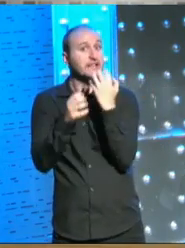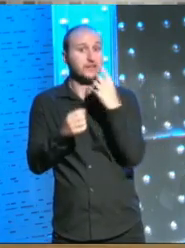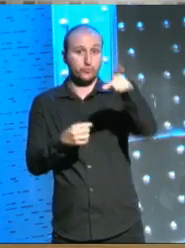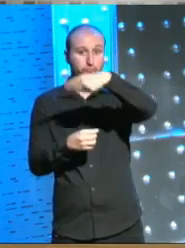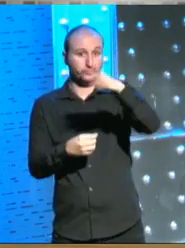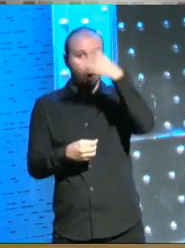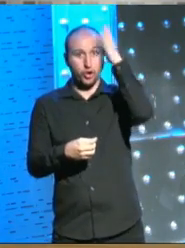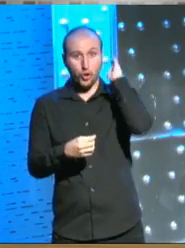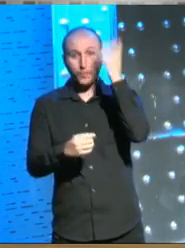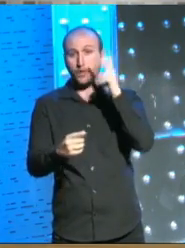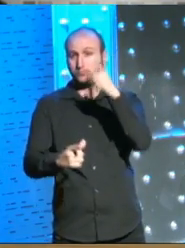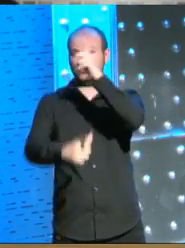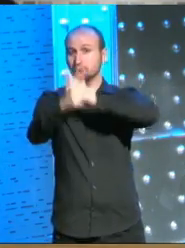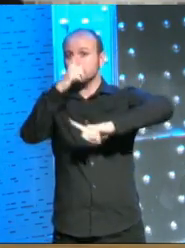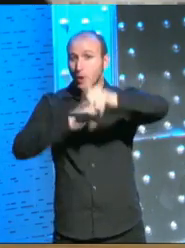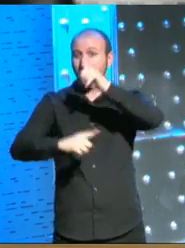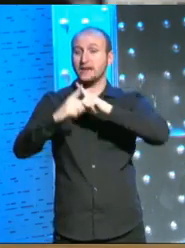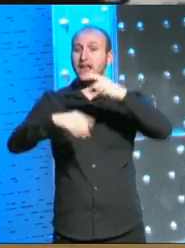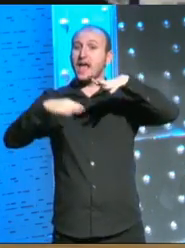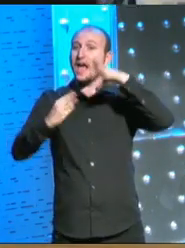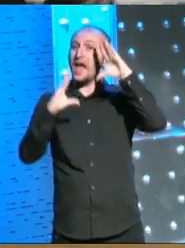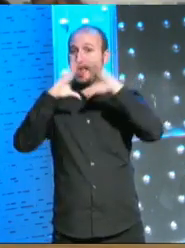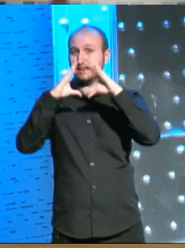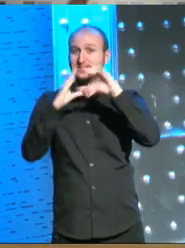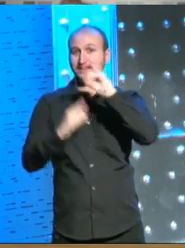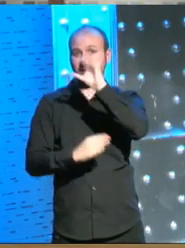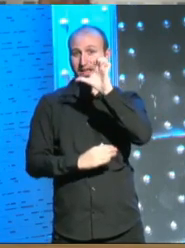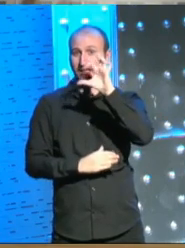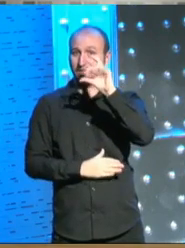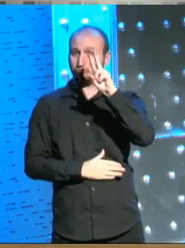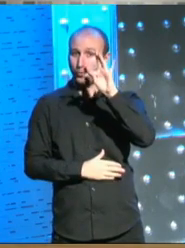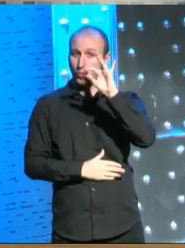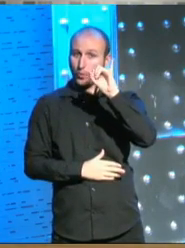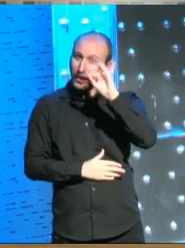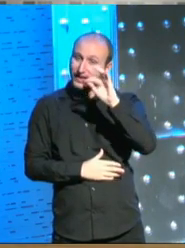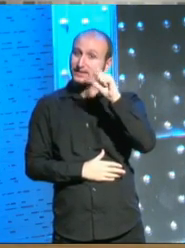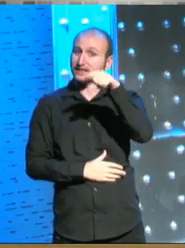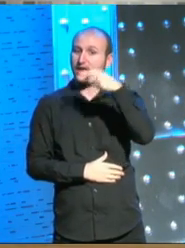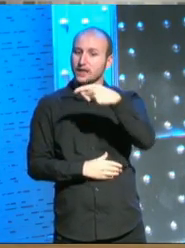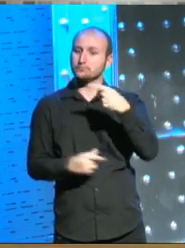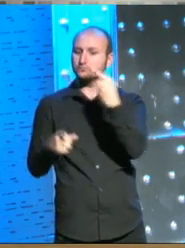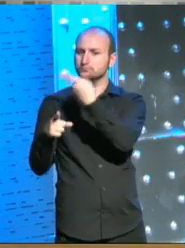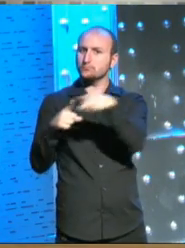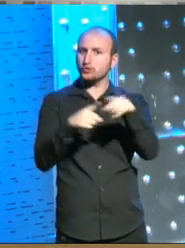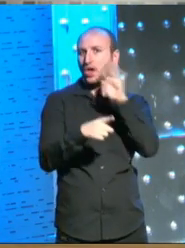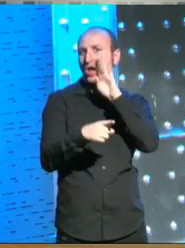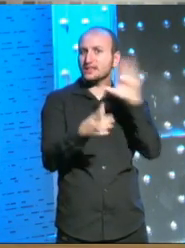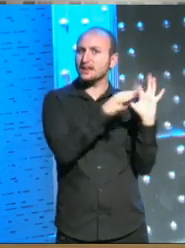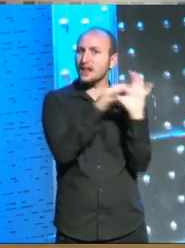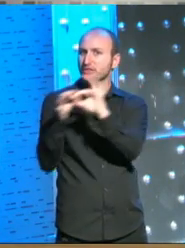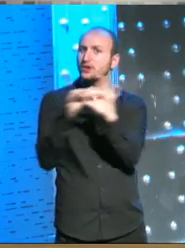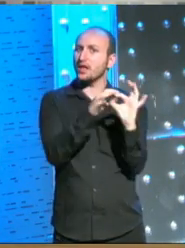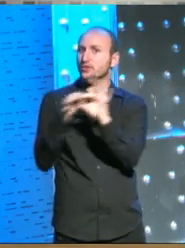las iglesias jesuitas, verán que el formato de Scope viene de la pintura al fresco, y sobre todo